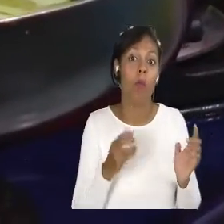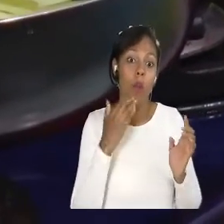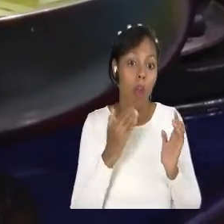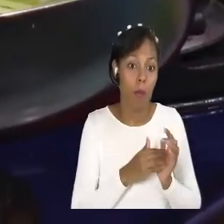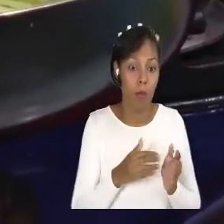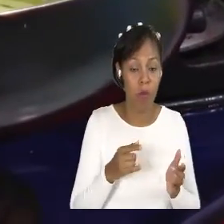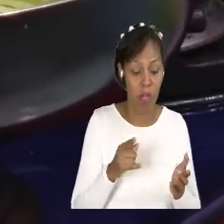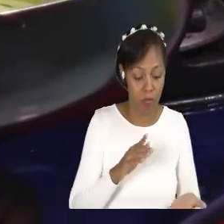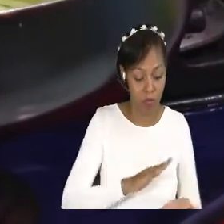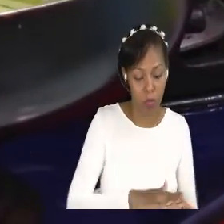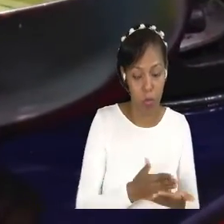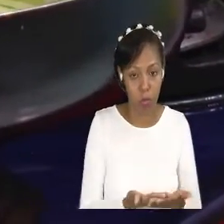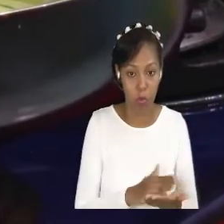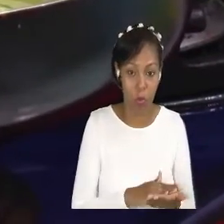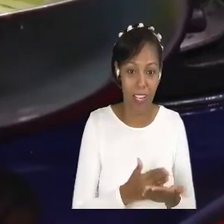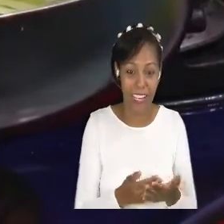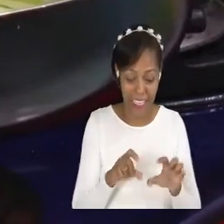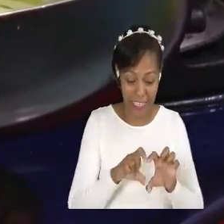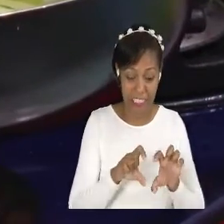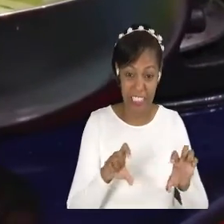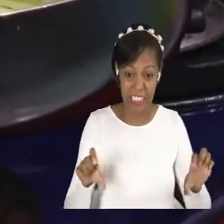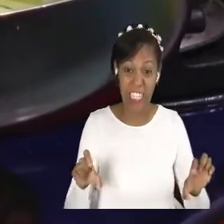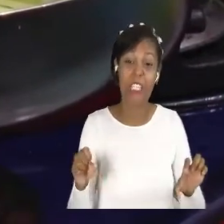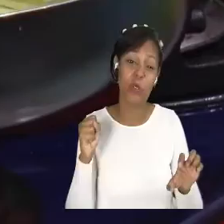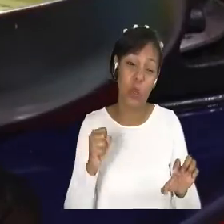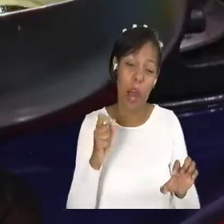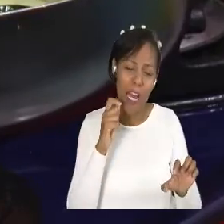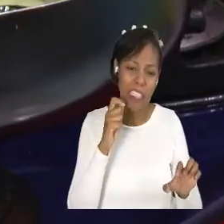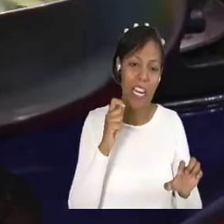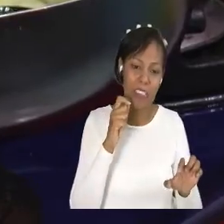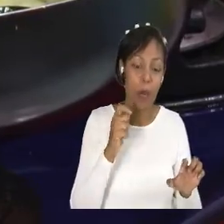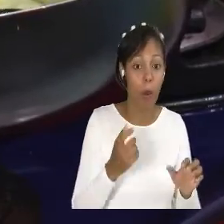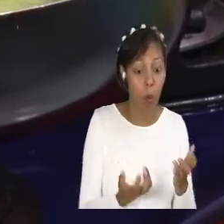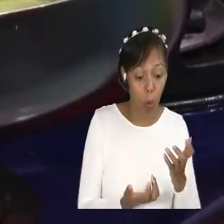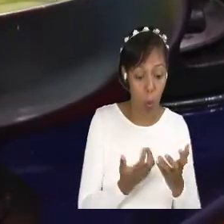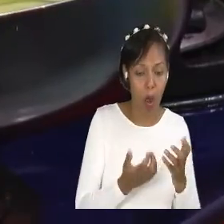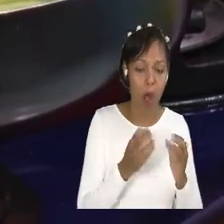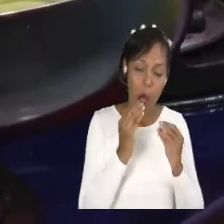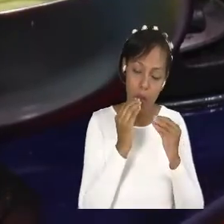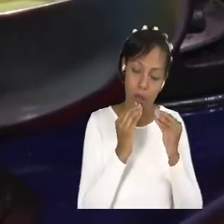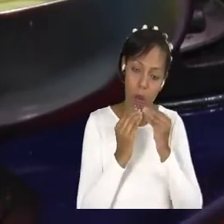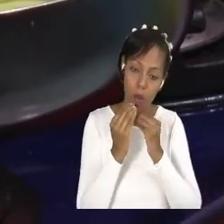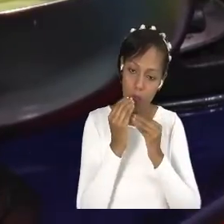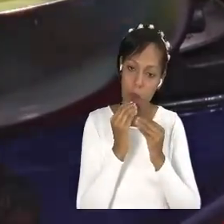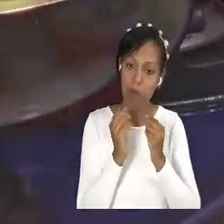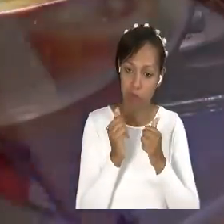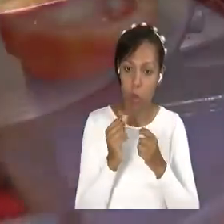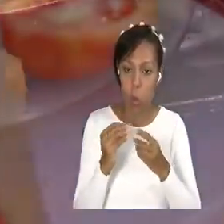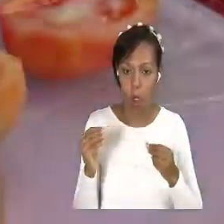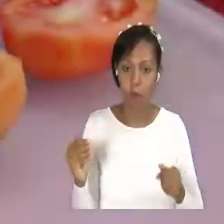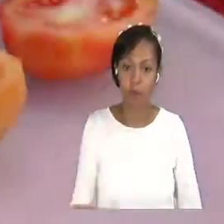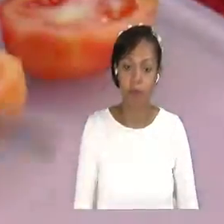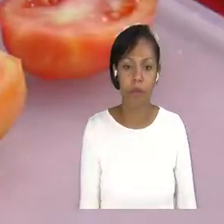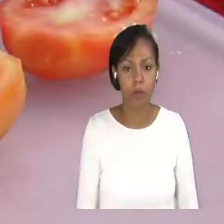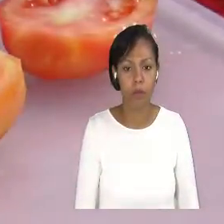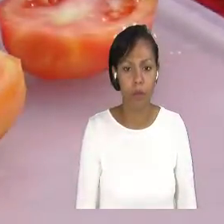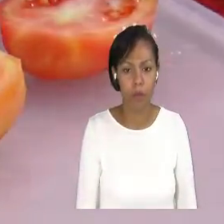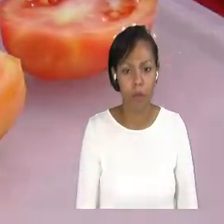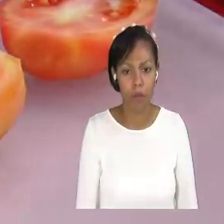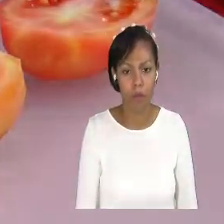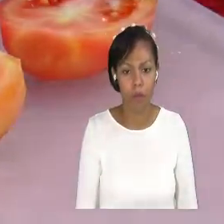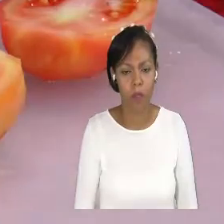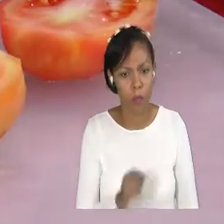es crudo, más duro que teniendo ya una cocción. Ok, ¿me recuerdas la técnica de las semillas, Sergio, por favor?